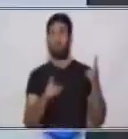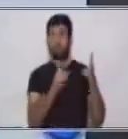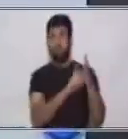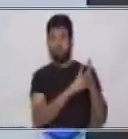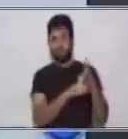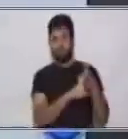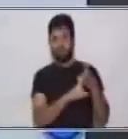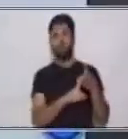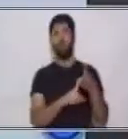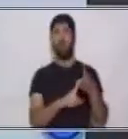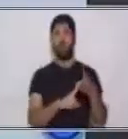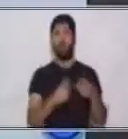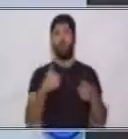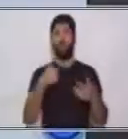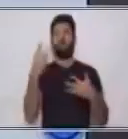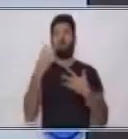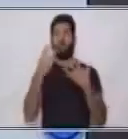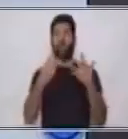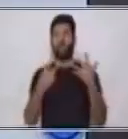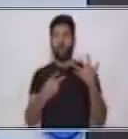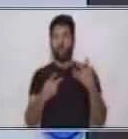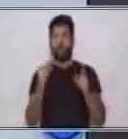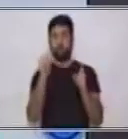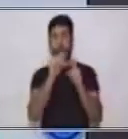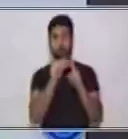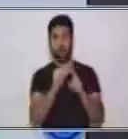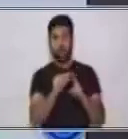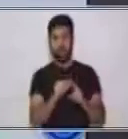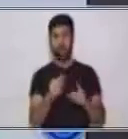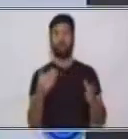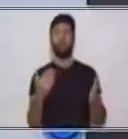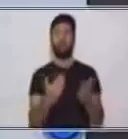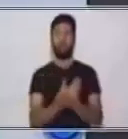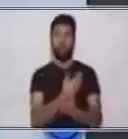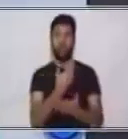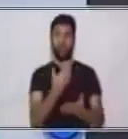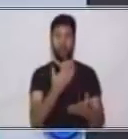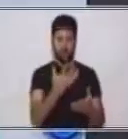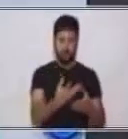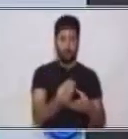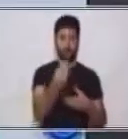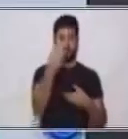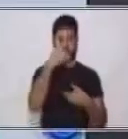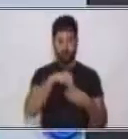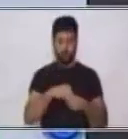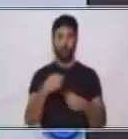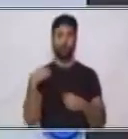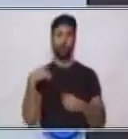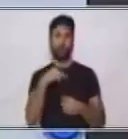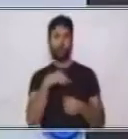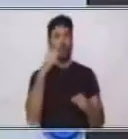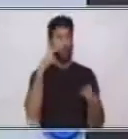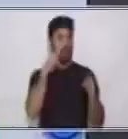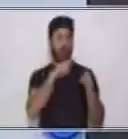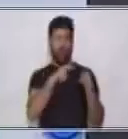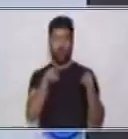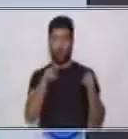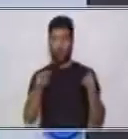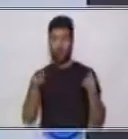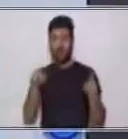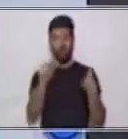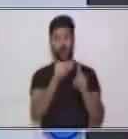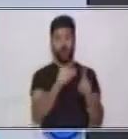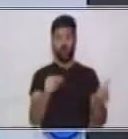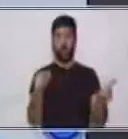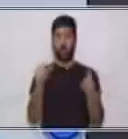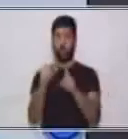podemos ampliar nuestro vocabulario. Cuando uno lee, automáticamente vamos viendo cada palabra y